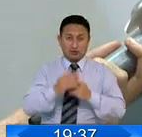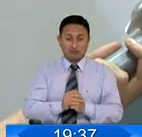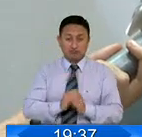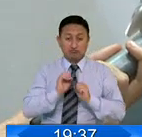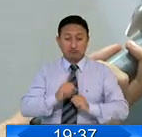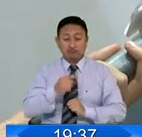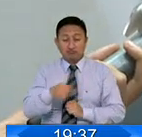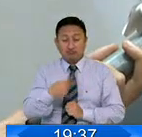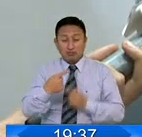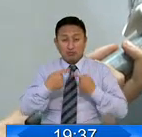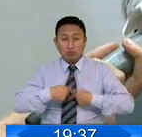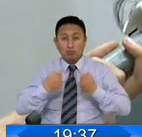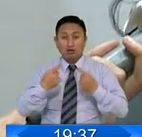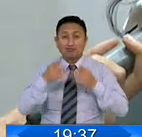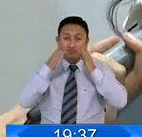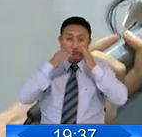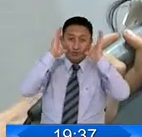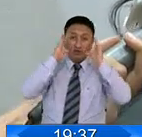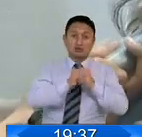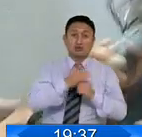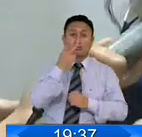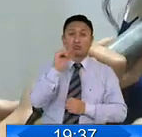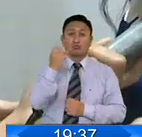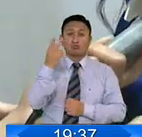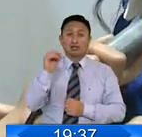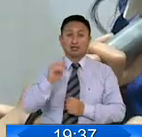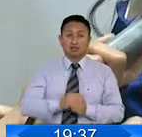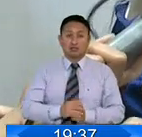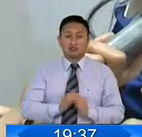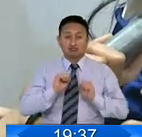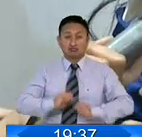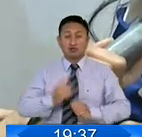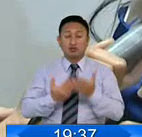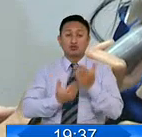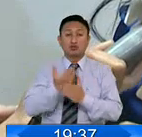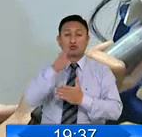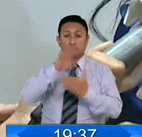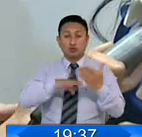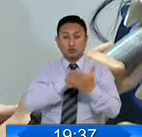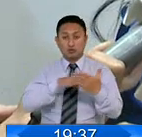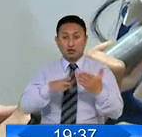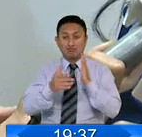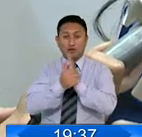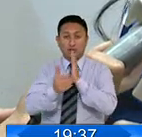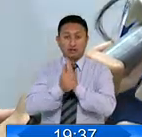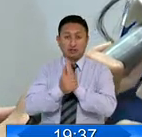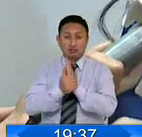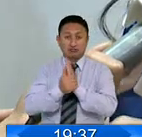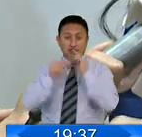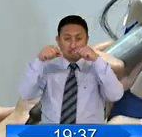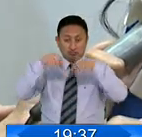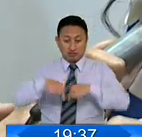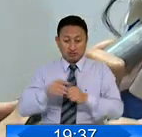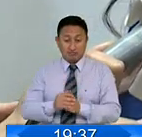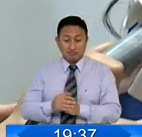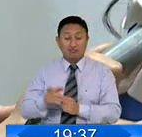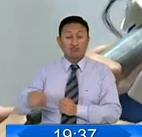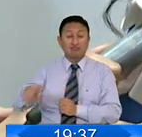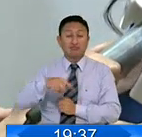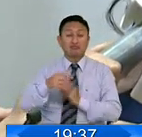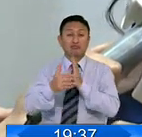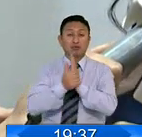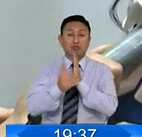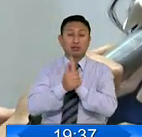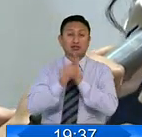y promulgadas en diciembre del 2020. Establece un nuevo cuadro de méritos donde precisamente los méritos equivalen